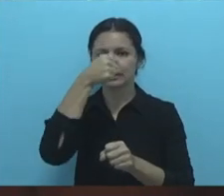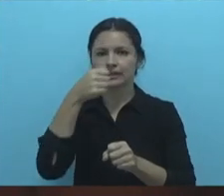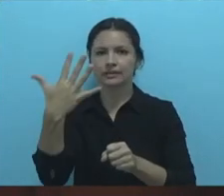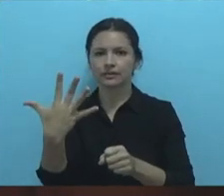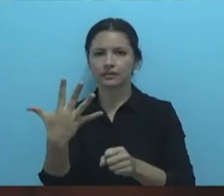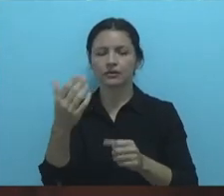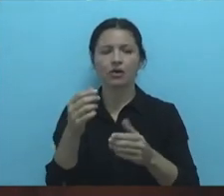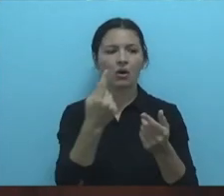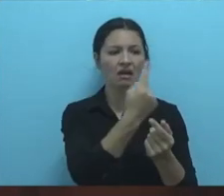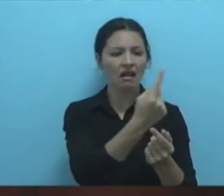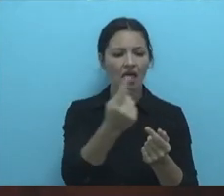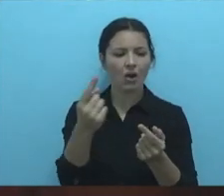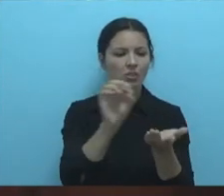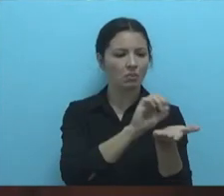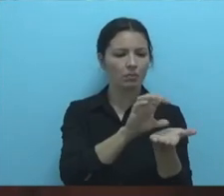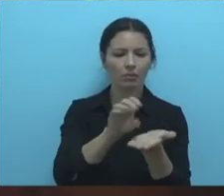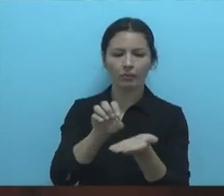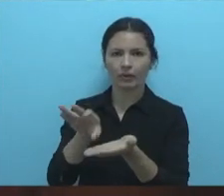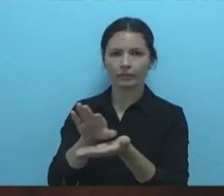a su destino